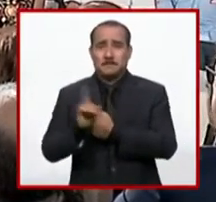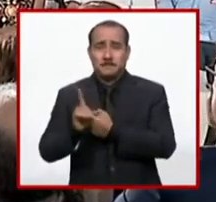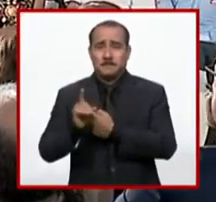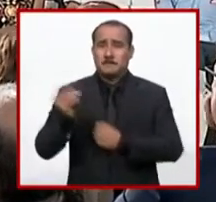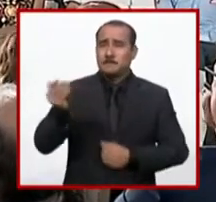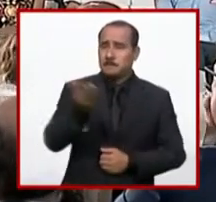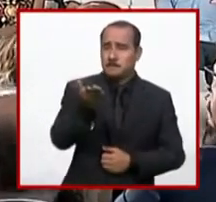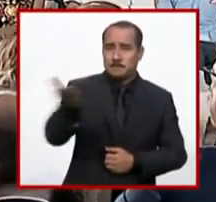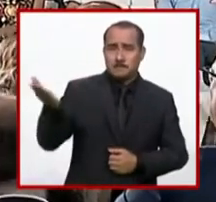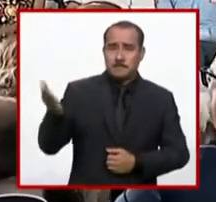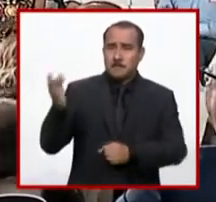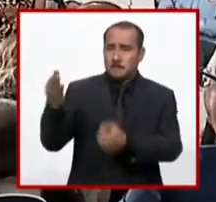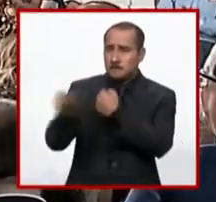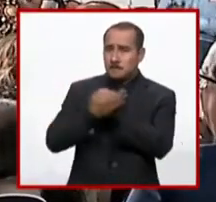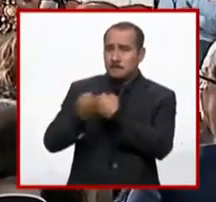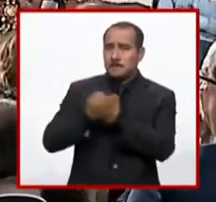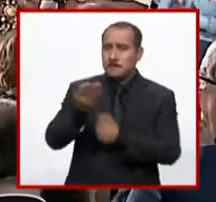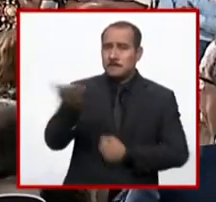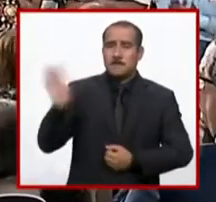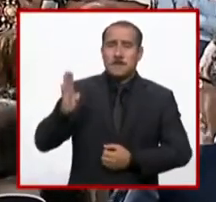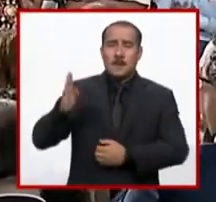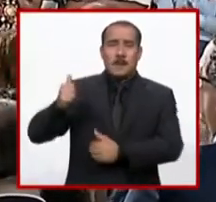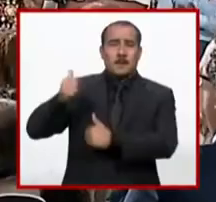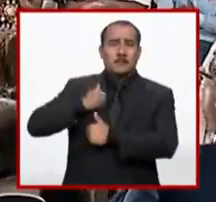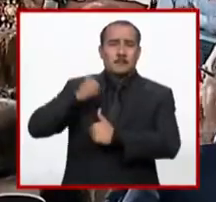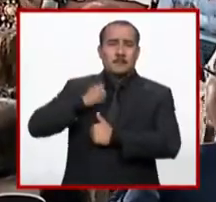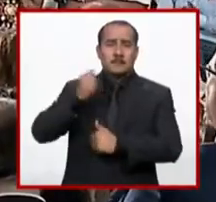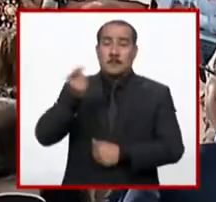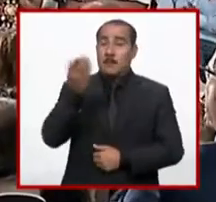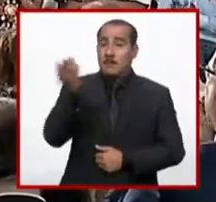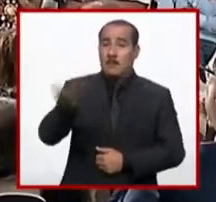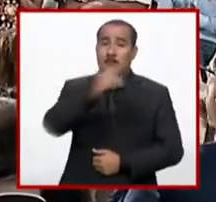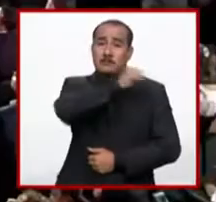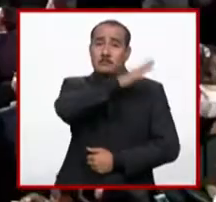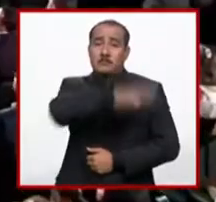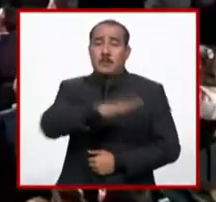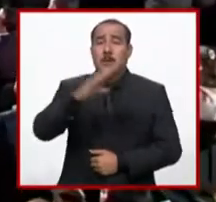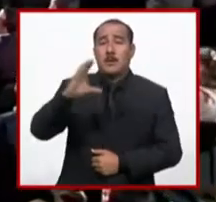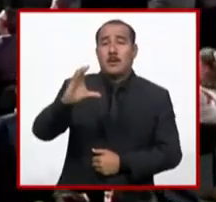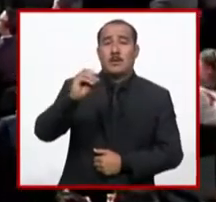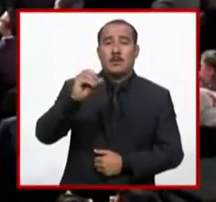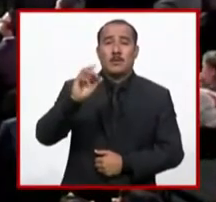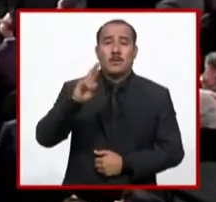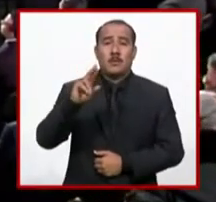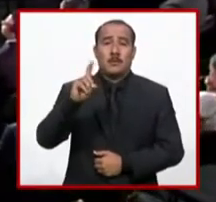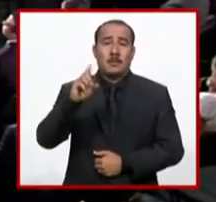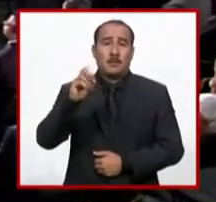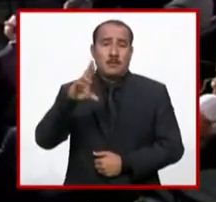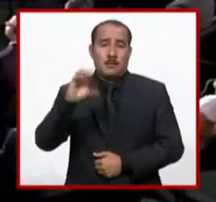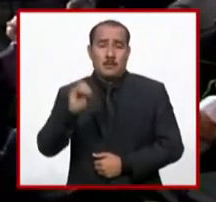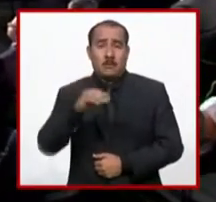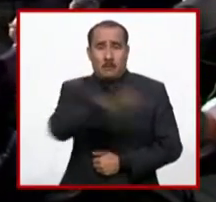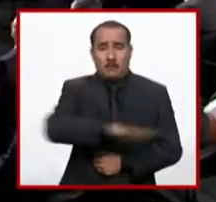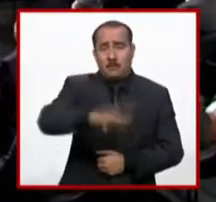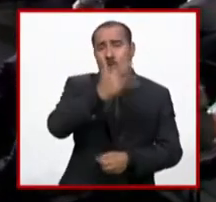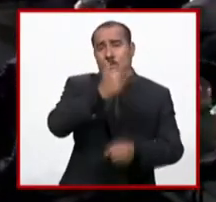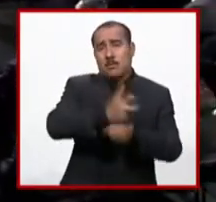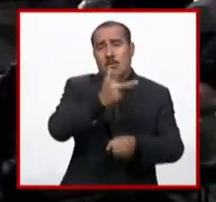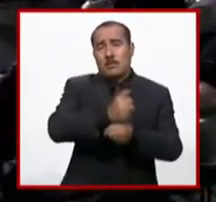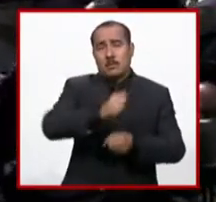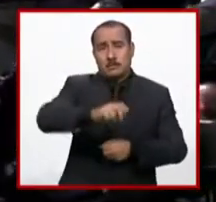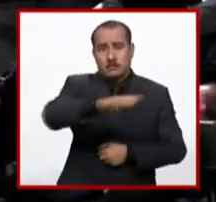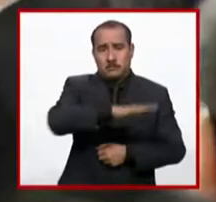Fuerzas Armadas. Agradezco al general Cordero, que encabeza la octava región militar,